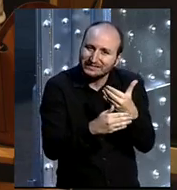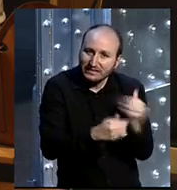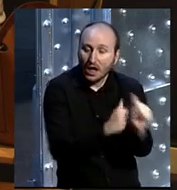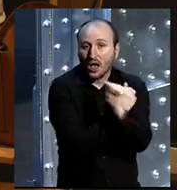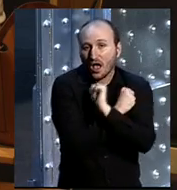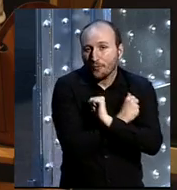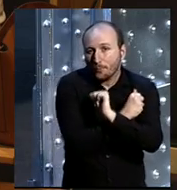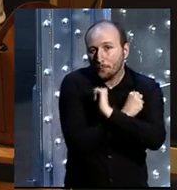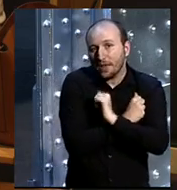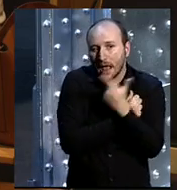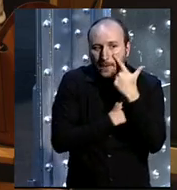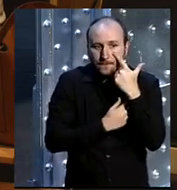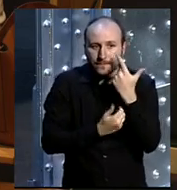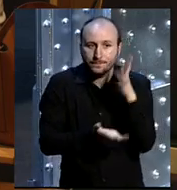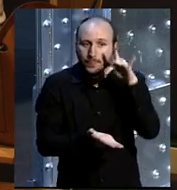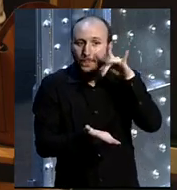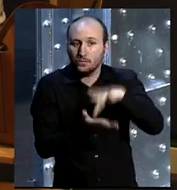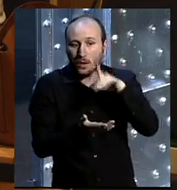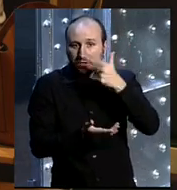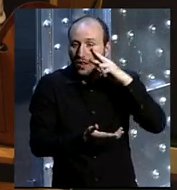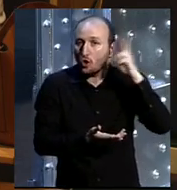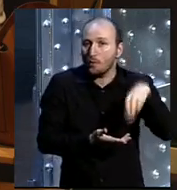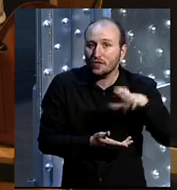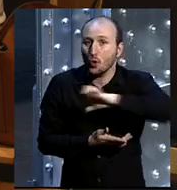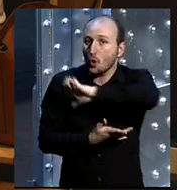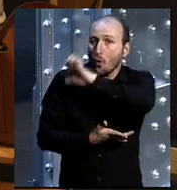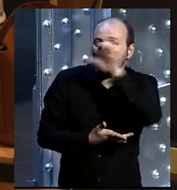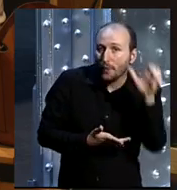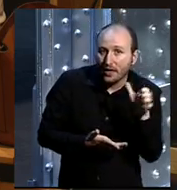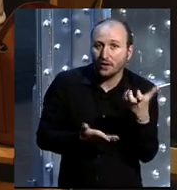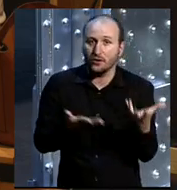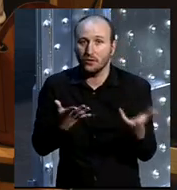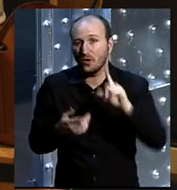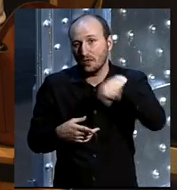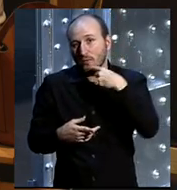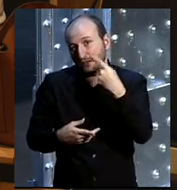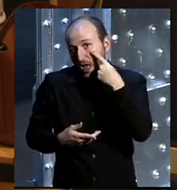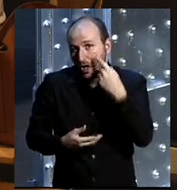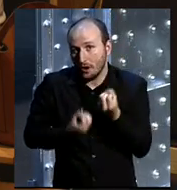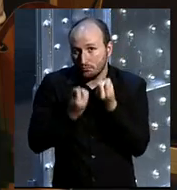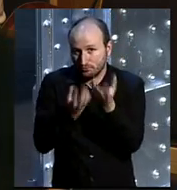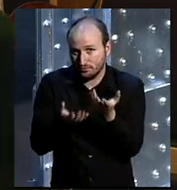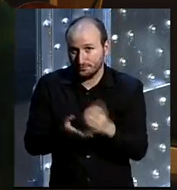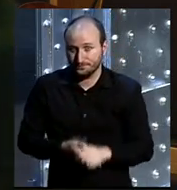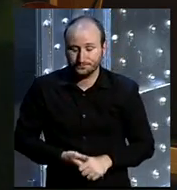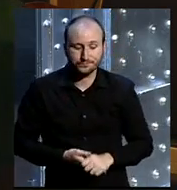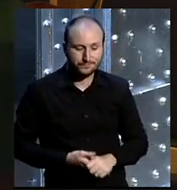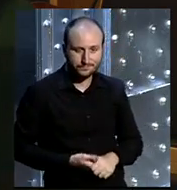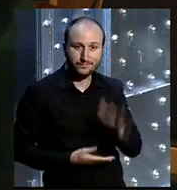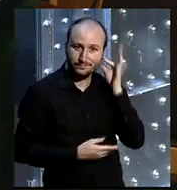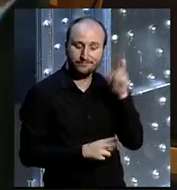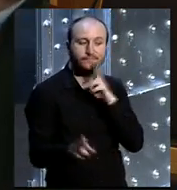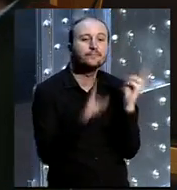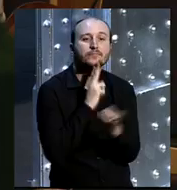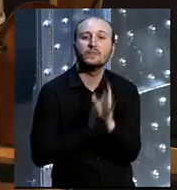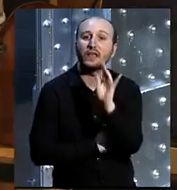esperando quizá al planteamiento de este nuevo reglamento europeo, y una vez ya se plantee esto ya será lo siguiente, ¿no? Muchas gracias, Pilar. Sí, vamos a